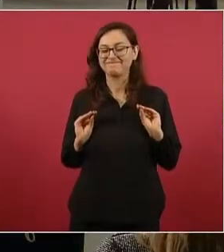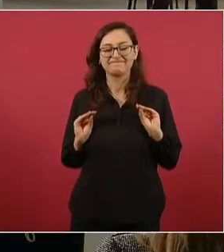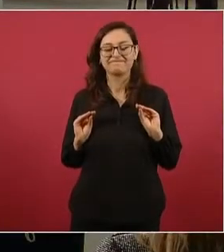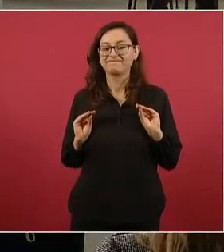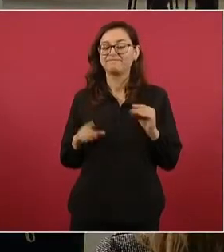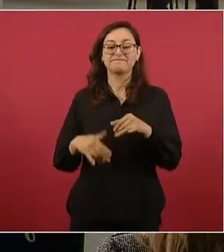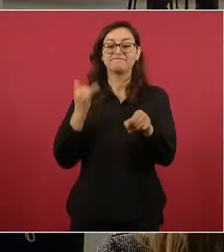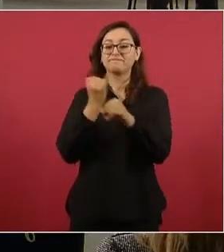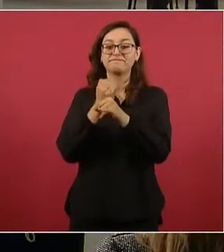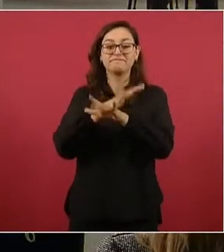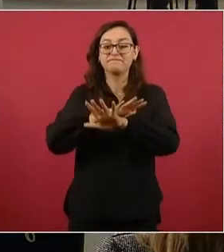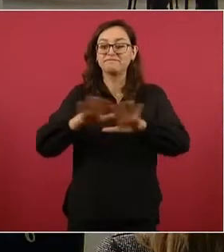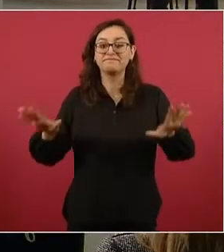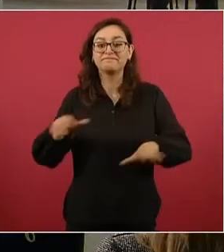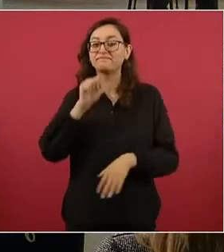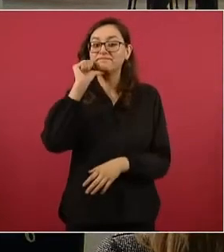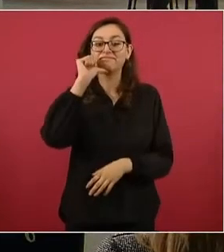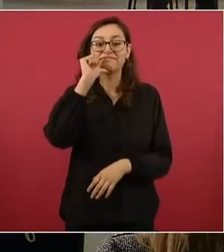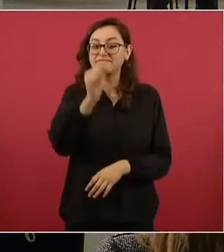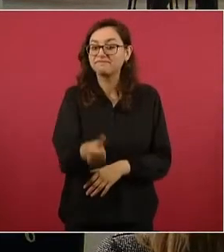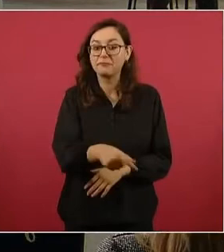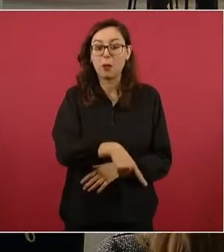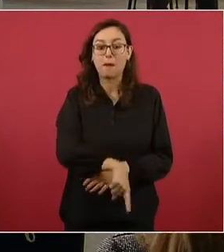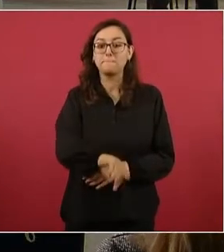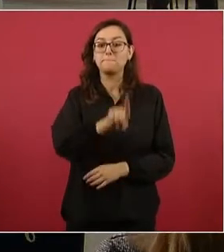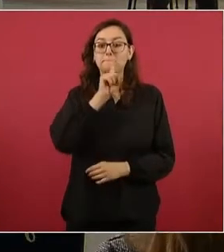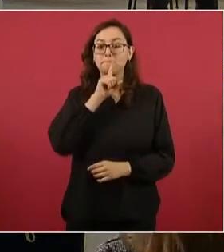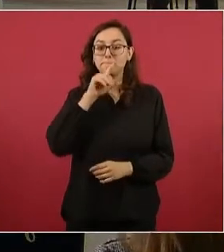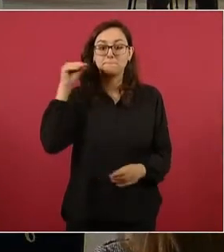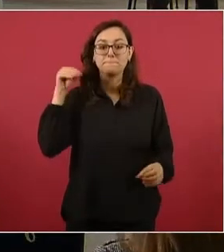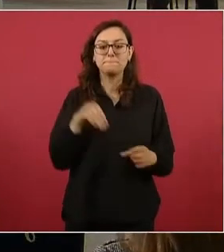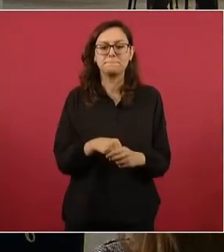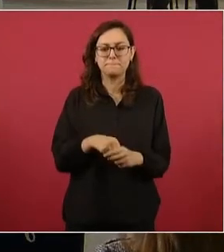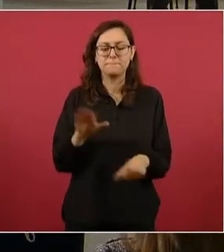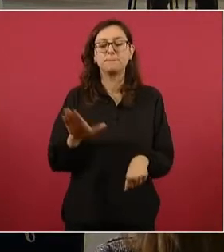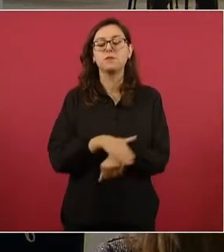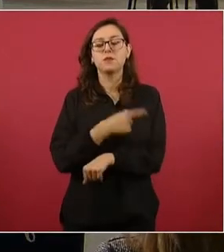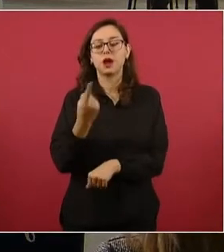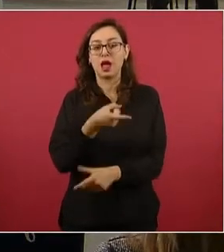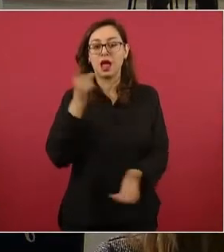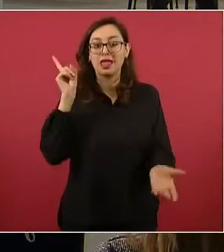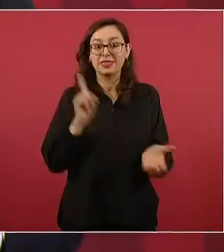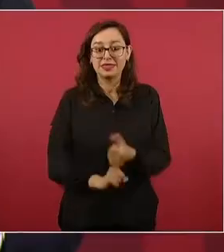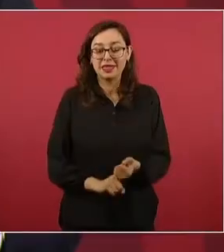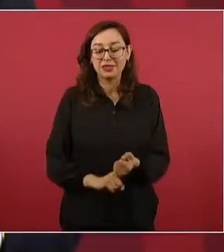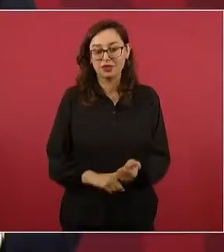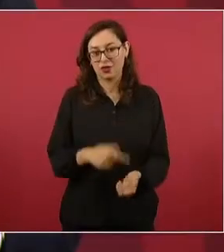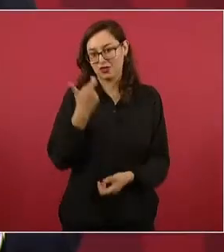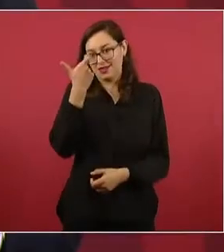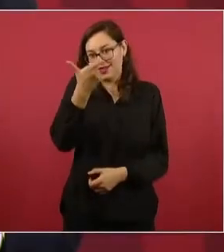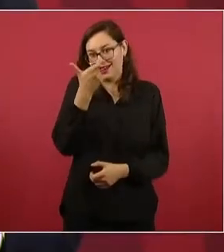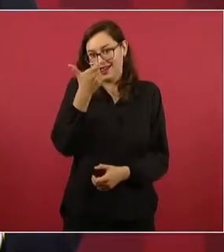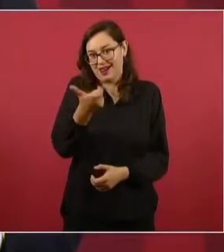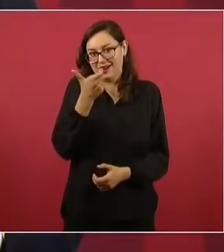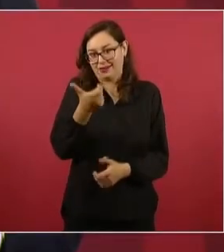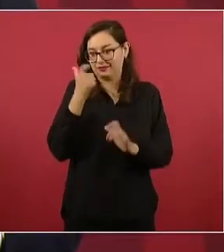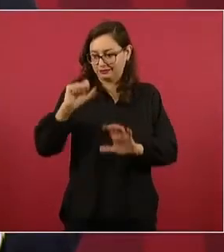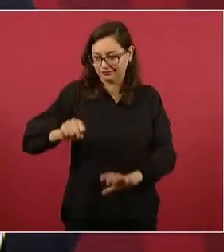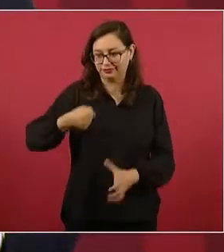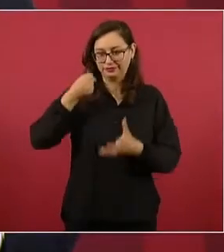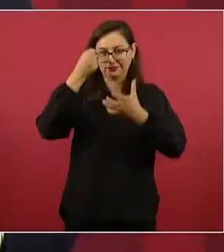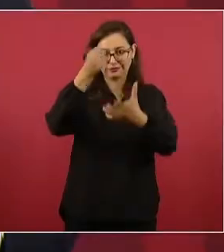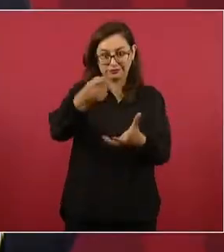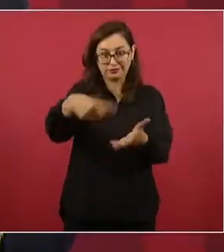se robaban el dinero de los medicamentos. 10 distribuidoras le vendían